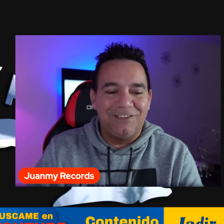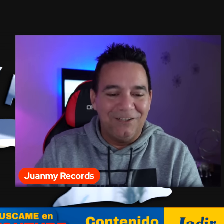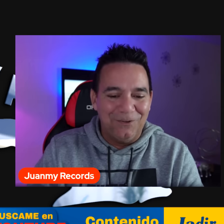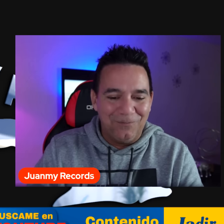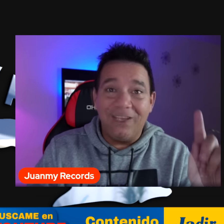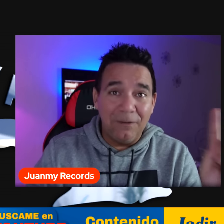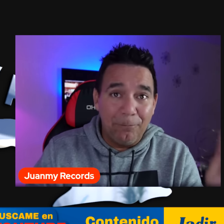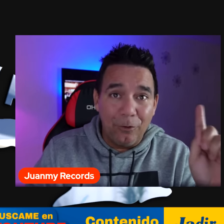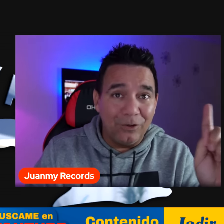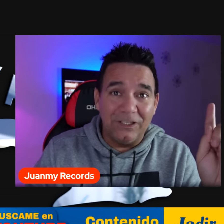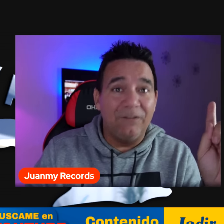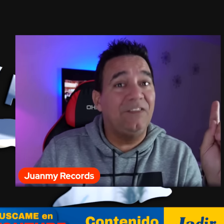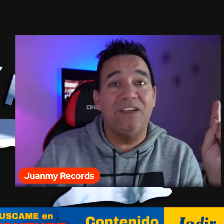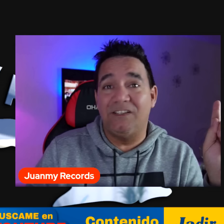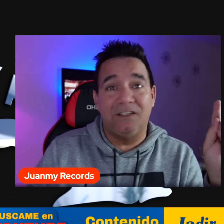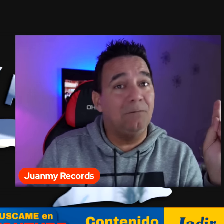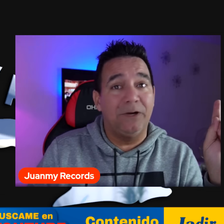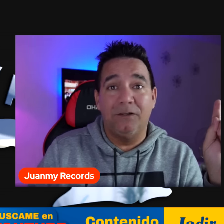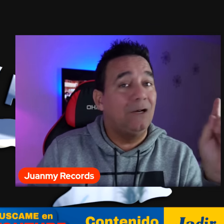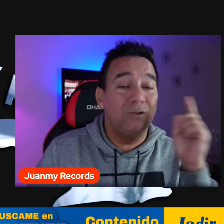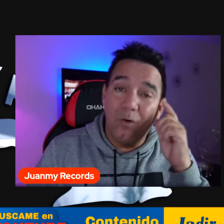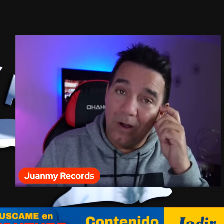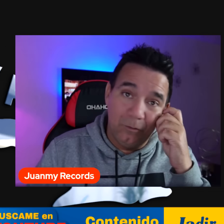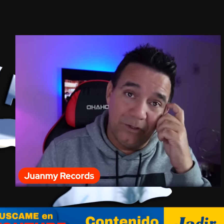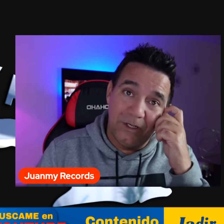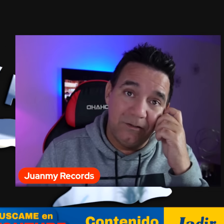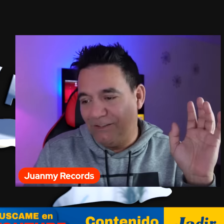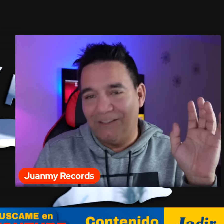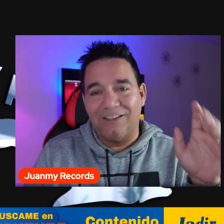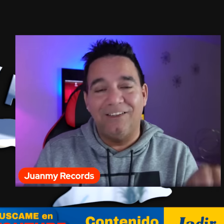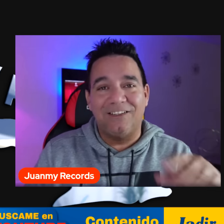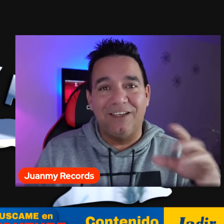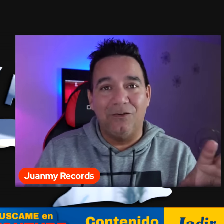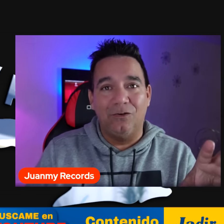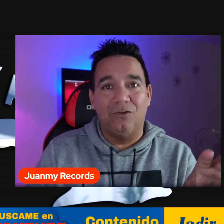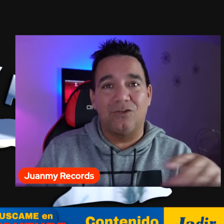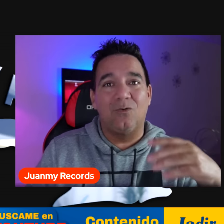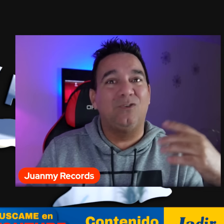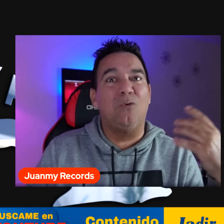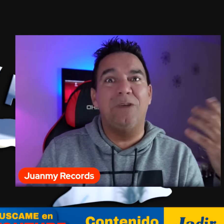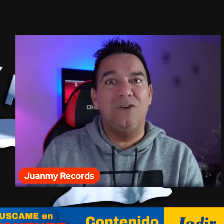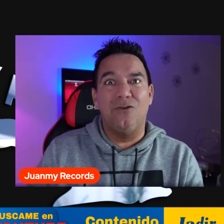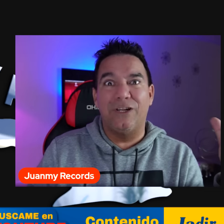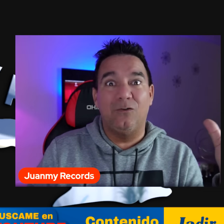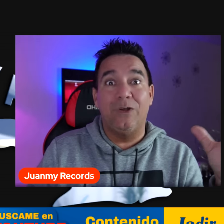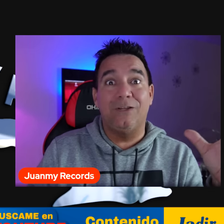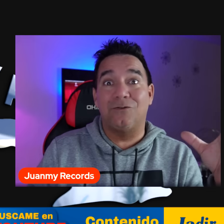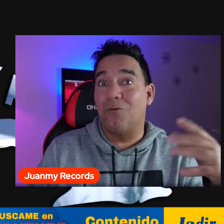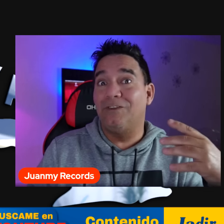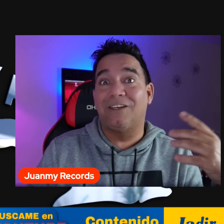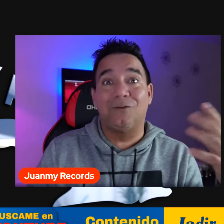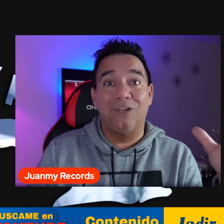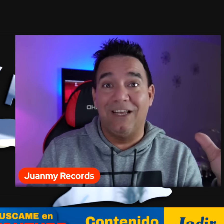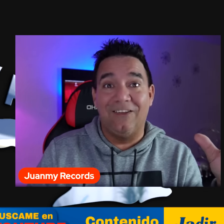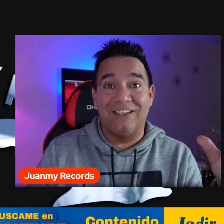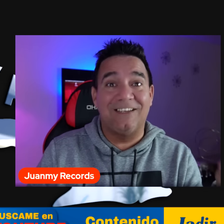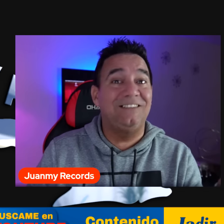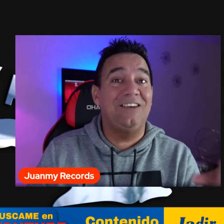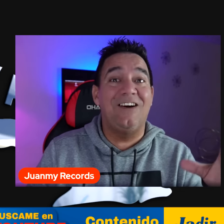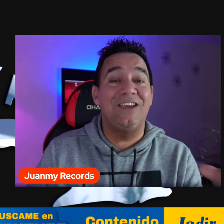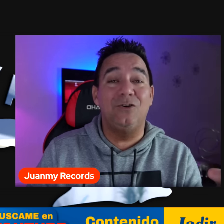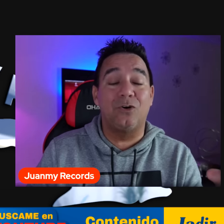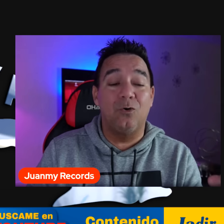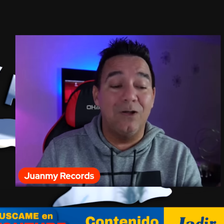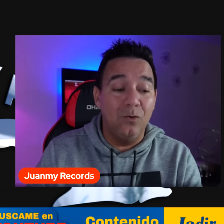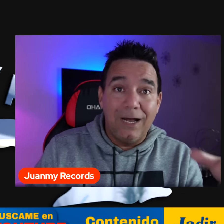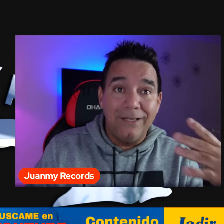están diciendo es que el pollo que te deben de diciembre que no te lo van a poder dar. Y te están diciendo no sé cuántos millones, oye, no sé cuántas toneladas. Esa gente